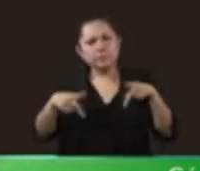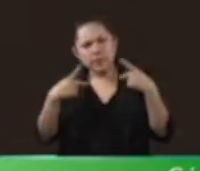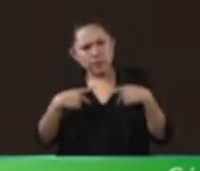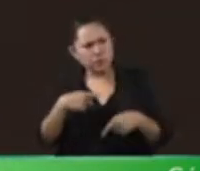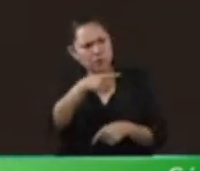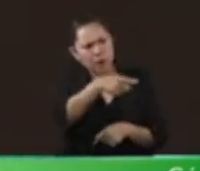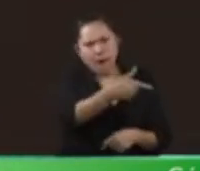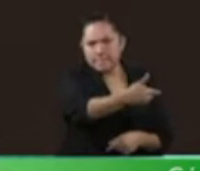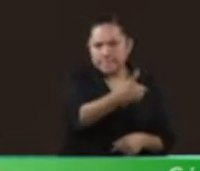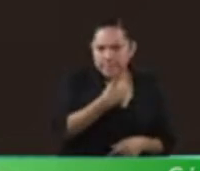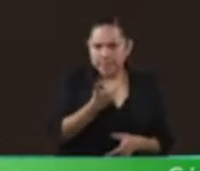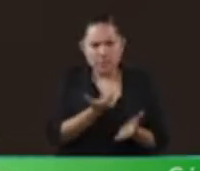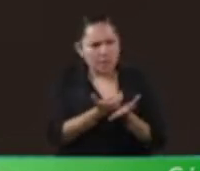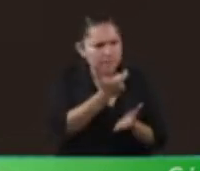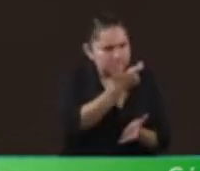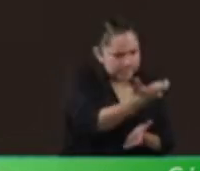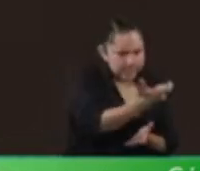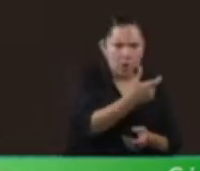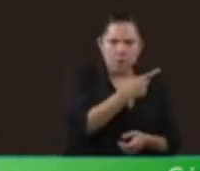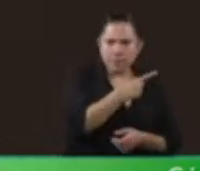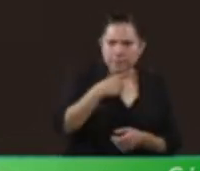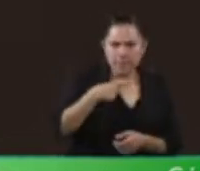en las corridas actuariales.